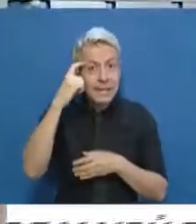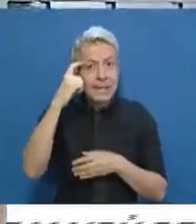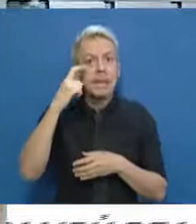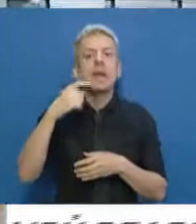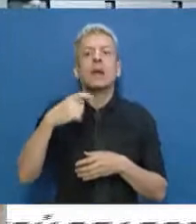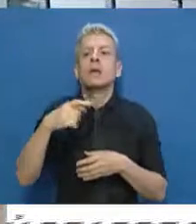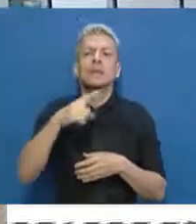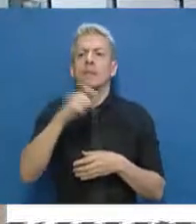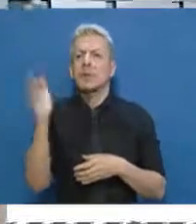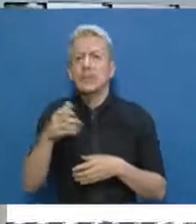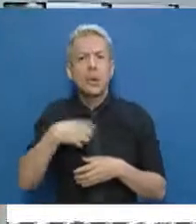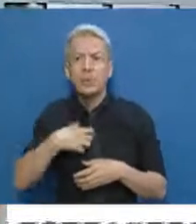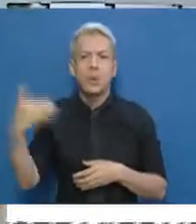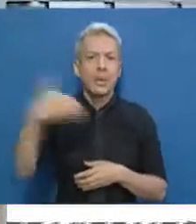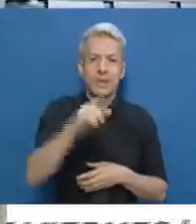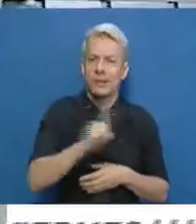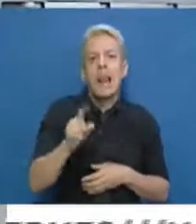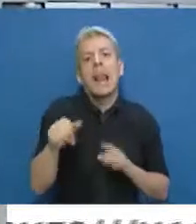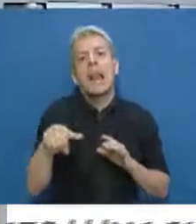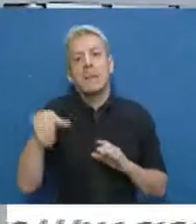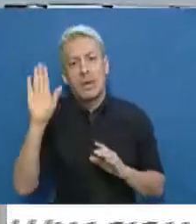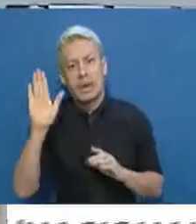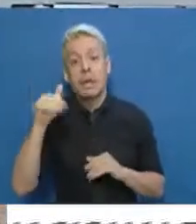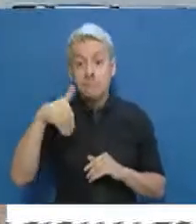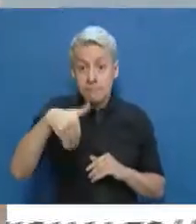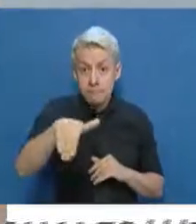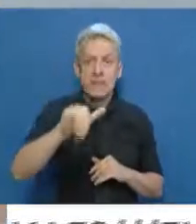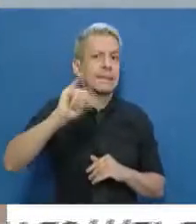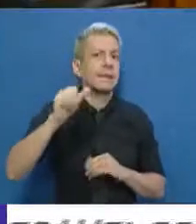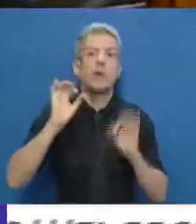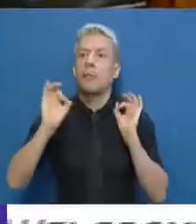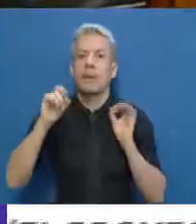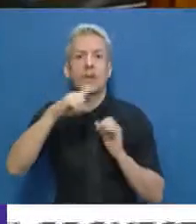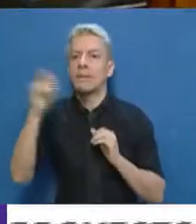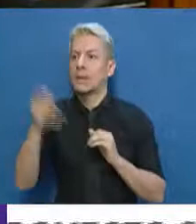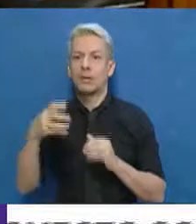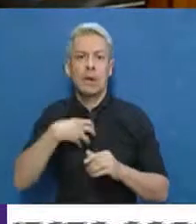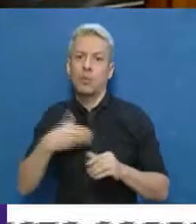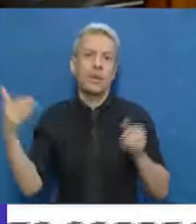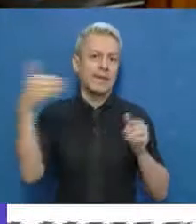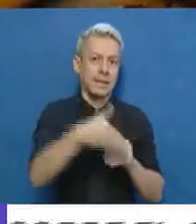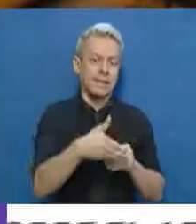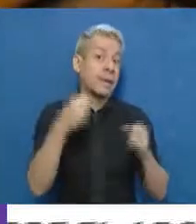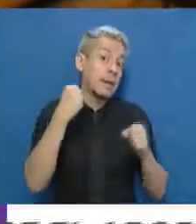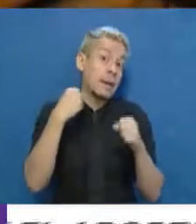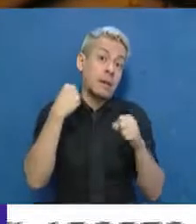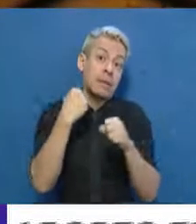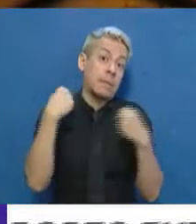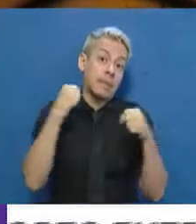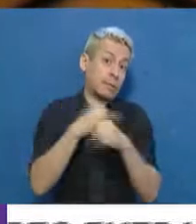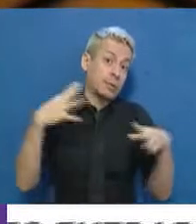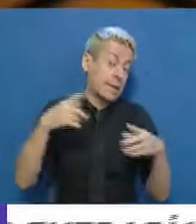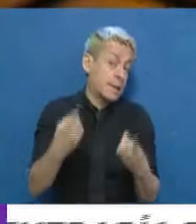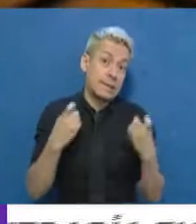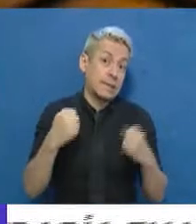está al 100%, pero la idea es en el mediano plazo completar la matrícula con las prácticas profesionalizantes, porque es lo que necesitan para poder egresar.